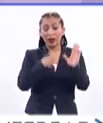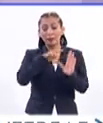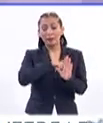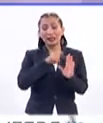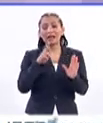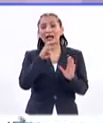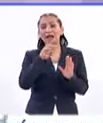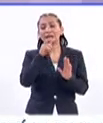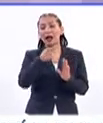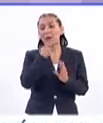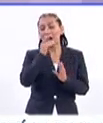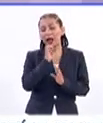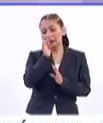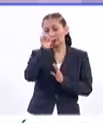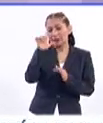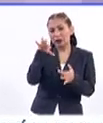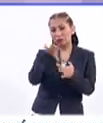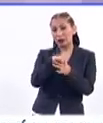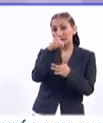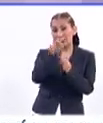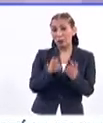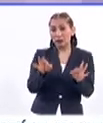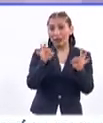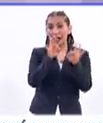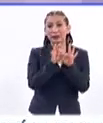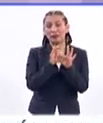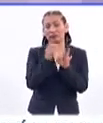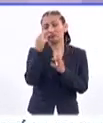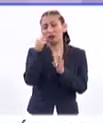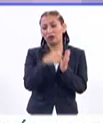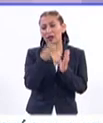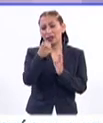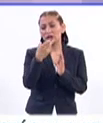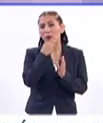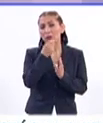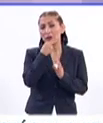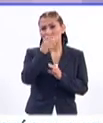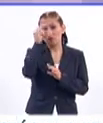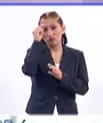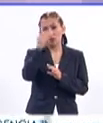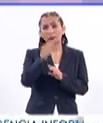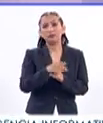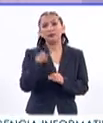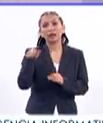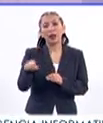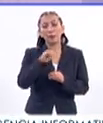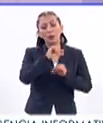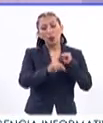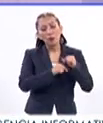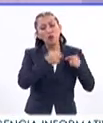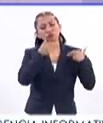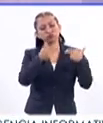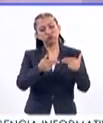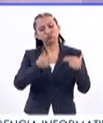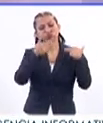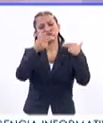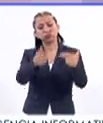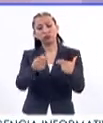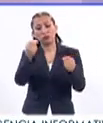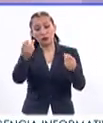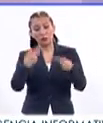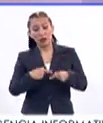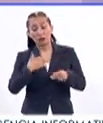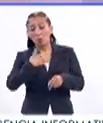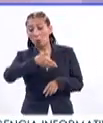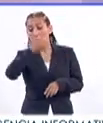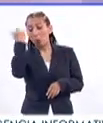raza hablará el espíritu. Y eso es lo más importante, creo yo, de un intelectual que va dejando su huella sin que muchas personas a